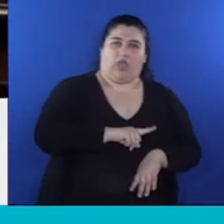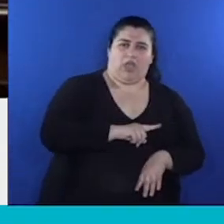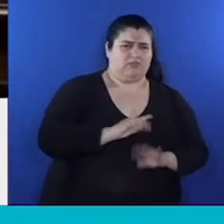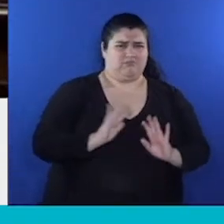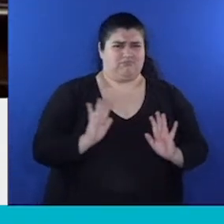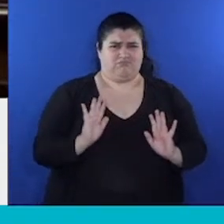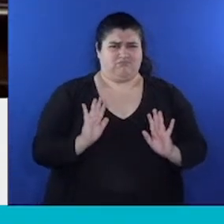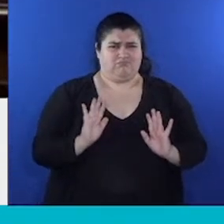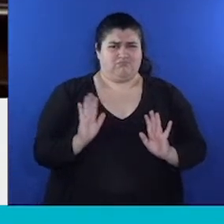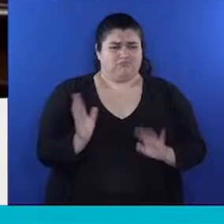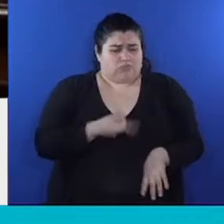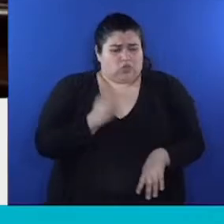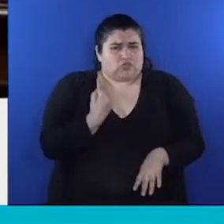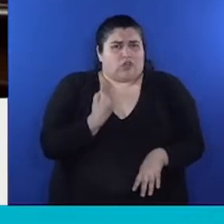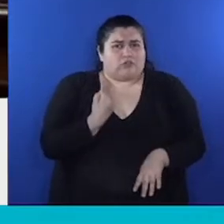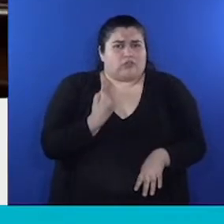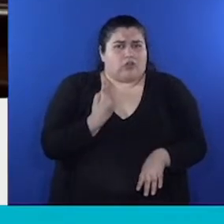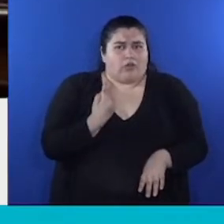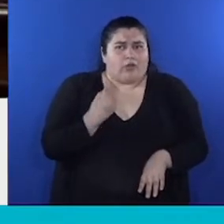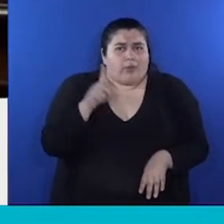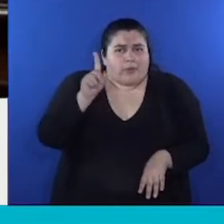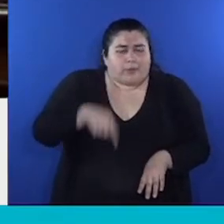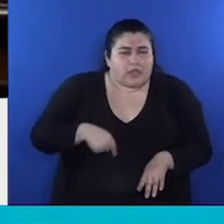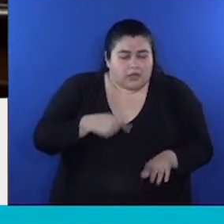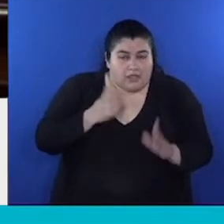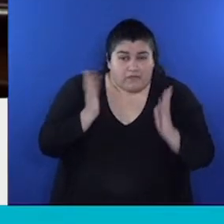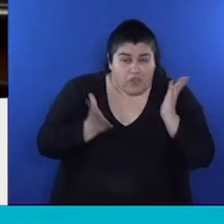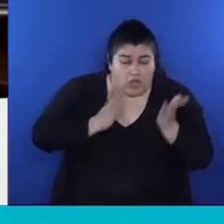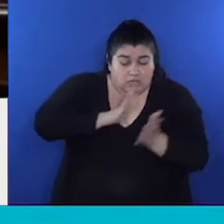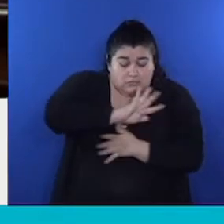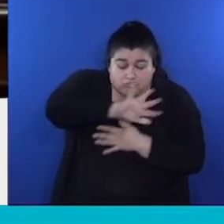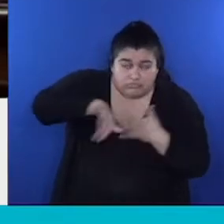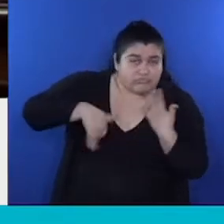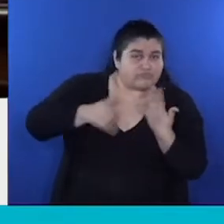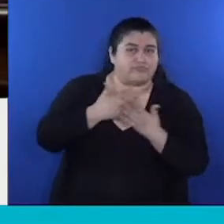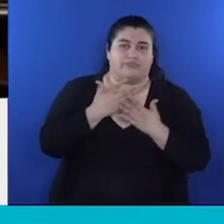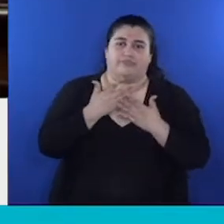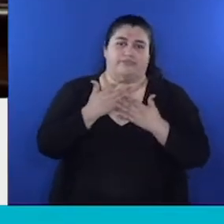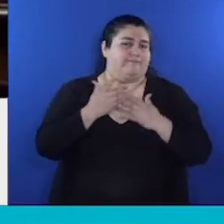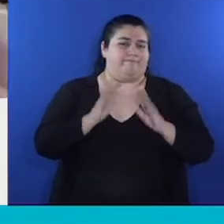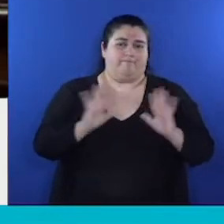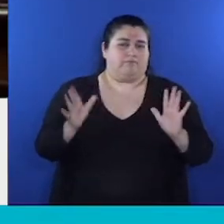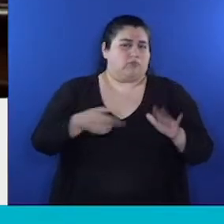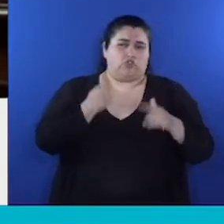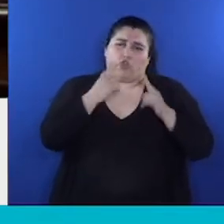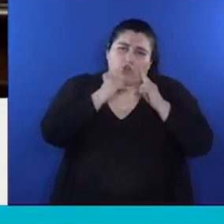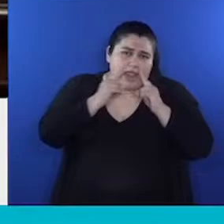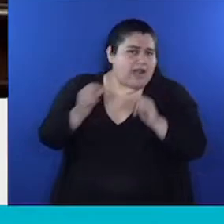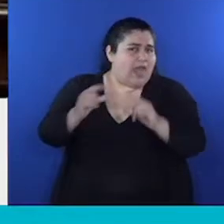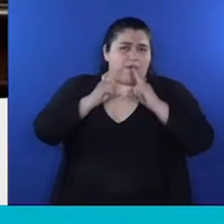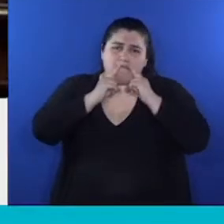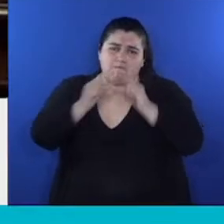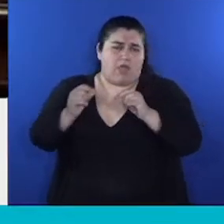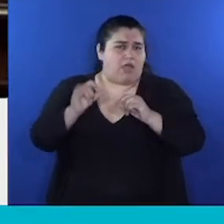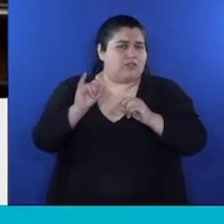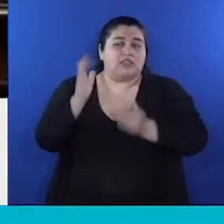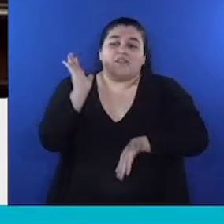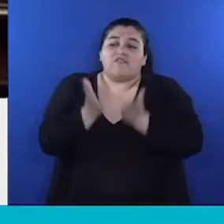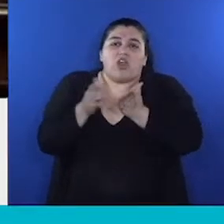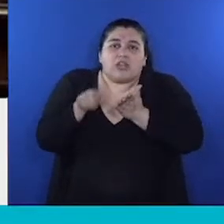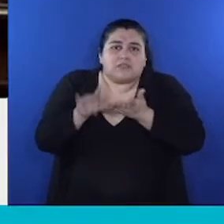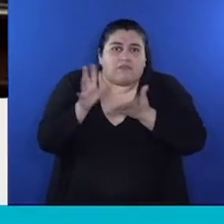porque caemos en una banalización de la violencia. Nosotros tenemos que repudiar todo acto de violencia.